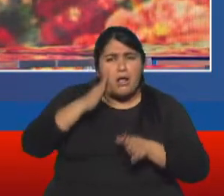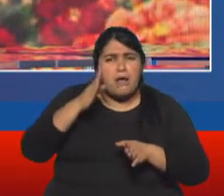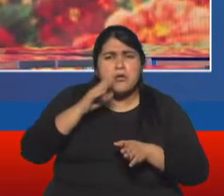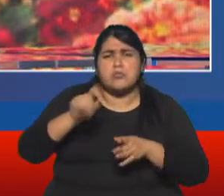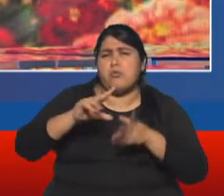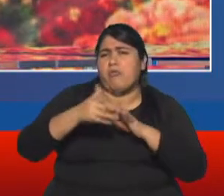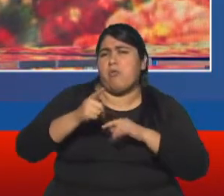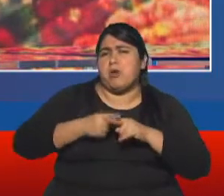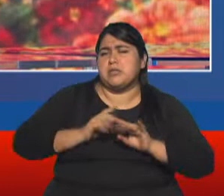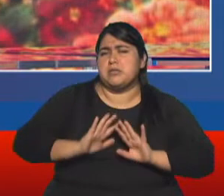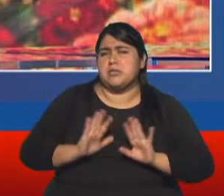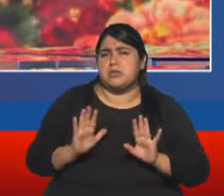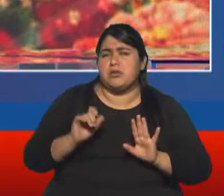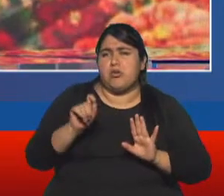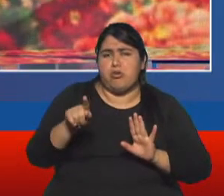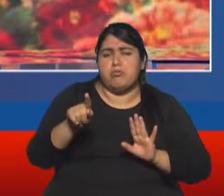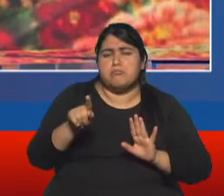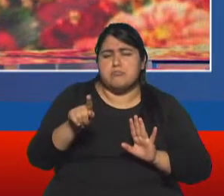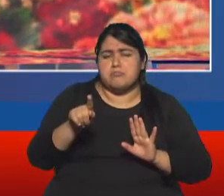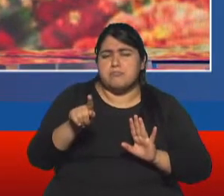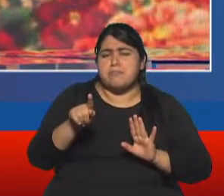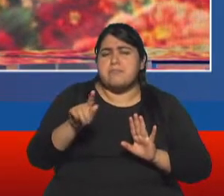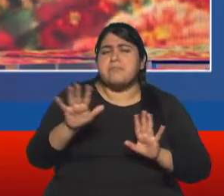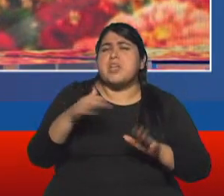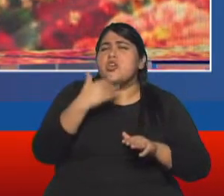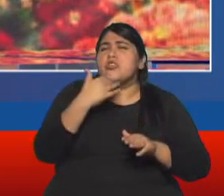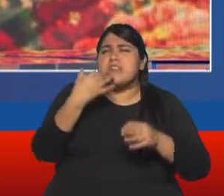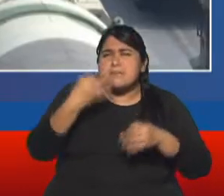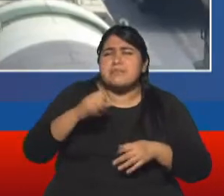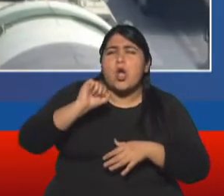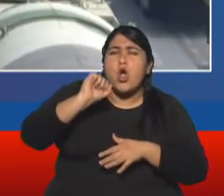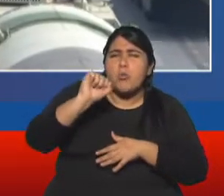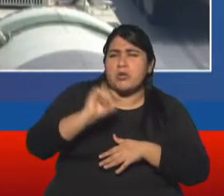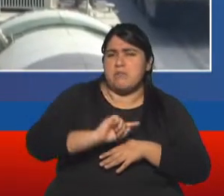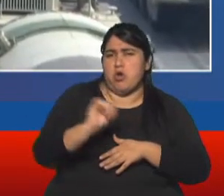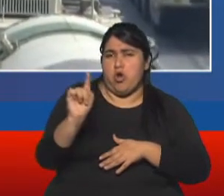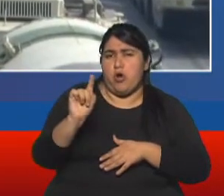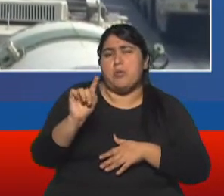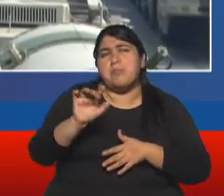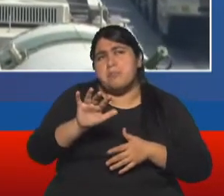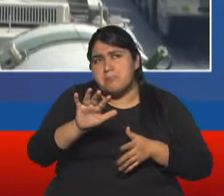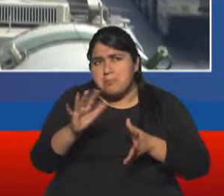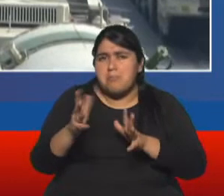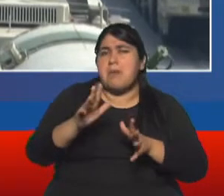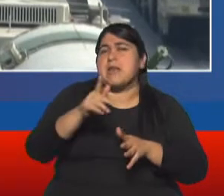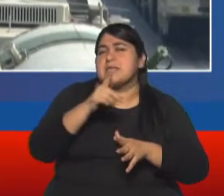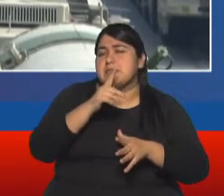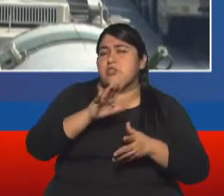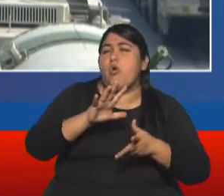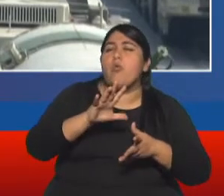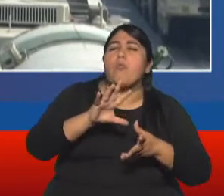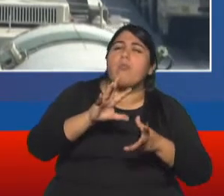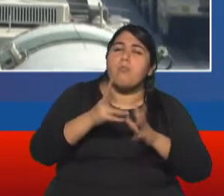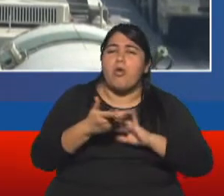creo que hay un imaginario respecto a un, no sé, digamos, no sé si un comunismo, pero sí a un imaginario de un país, de un modelo socialista, que es el que